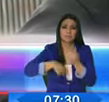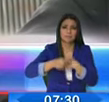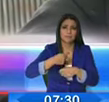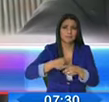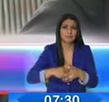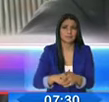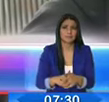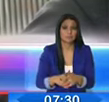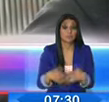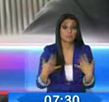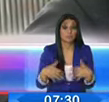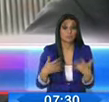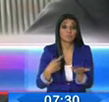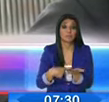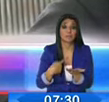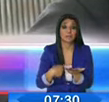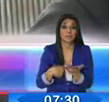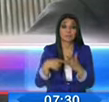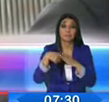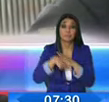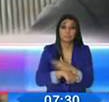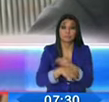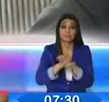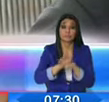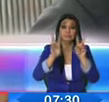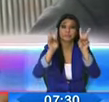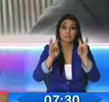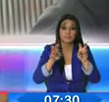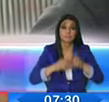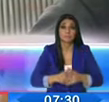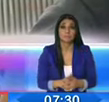la situación análisis muy profundo de este tema